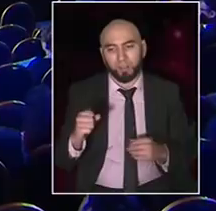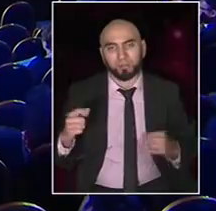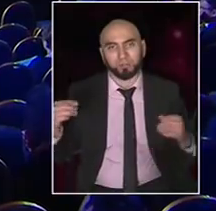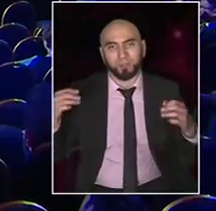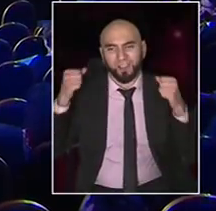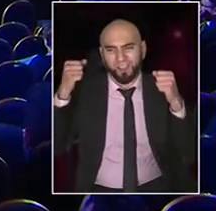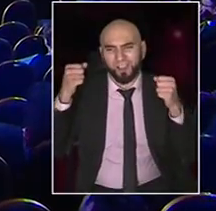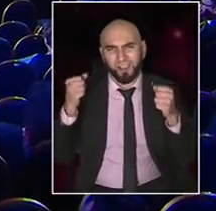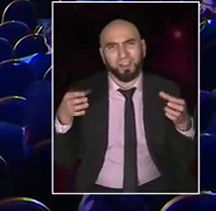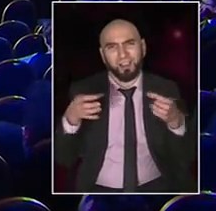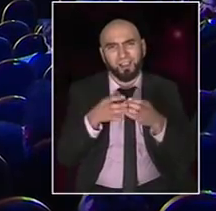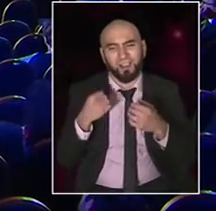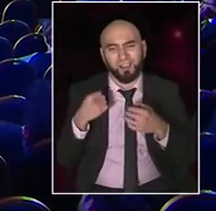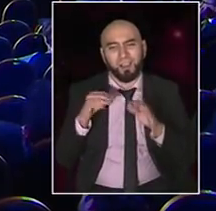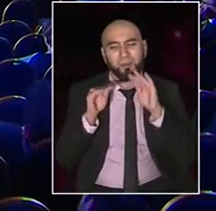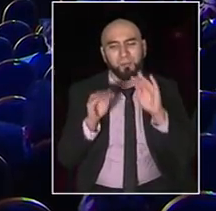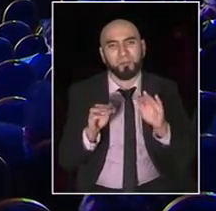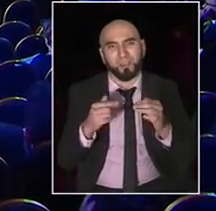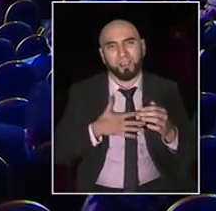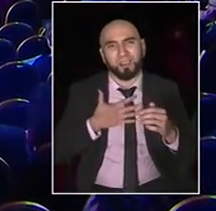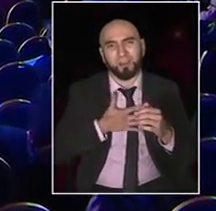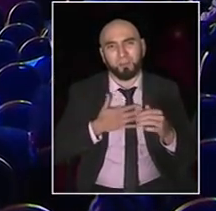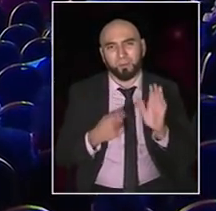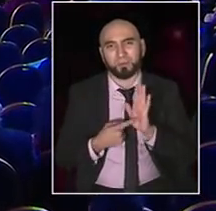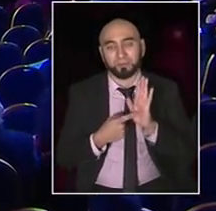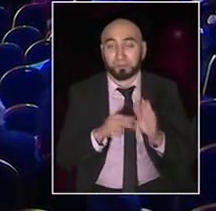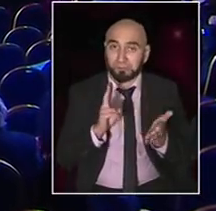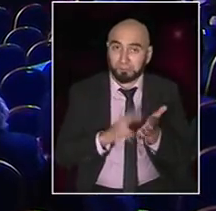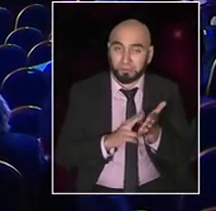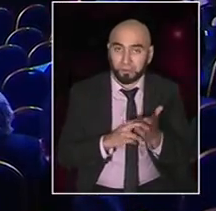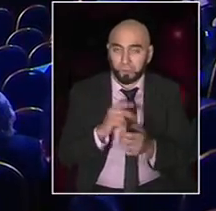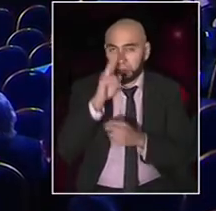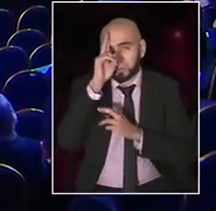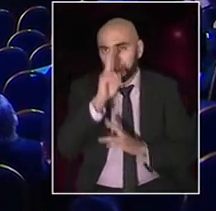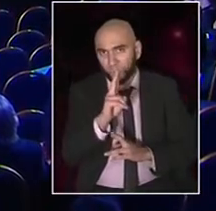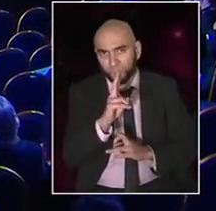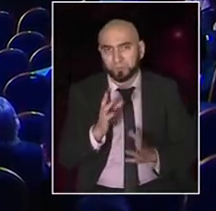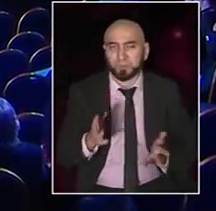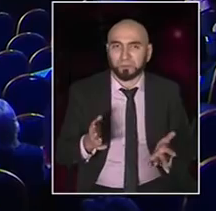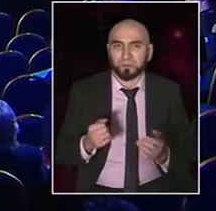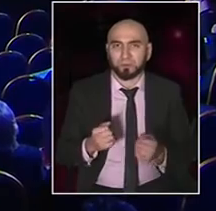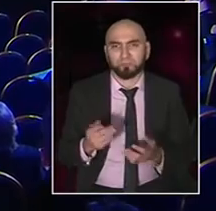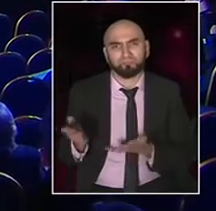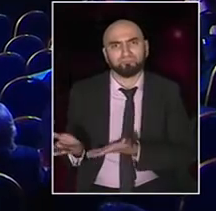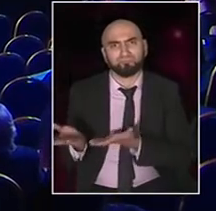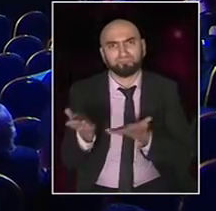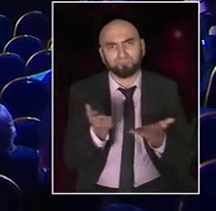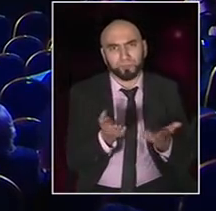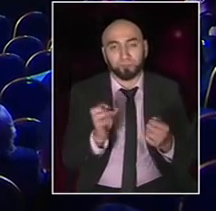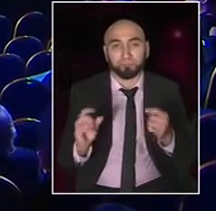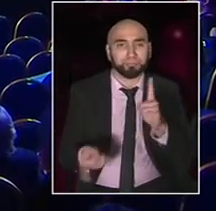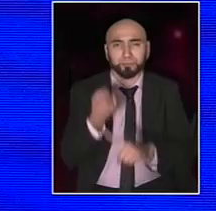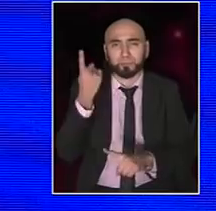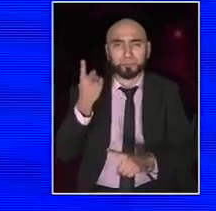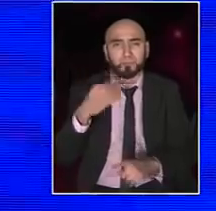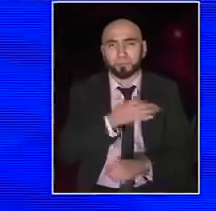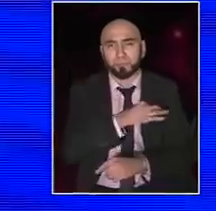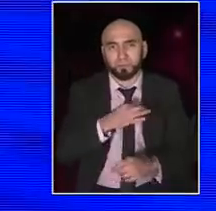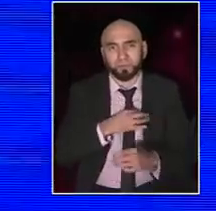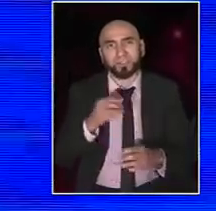que queremos presentar, es un honor de hecho para nosotros dejar en este escenario al primer ministro de Ciencia,